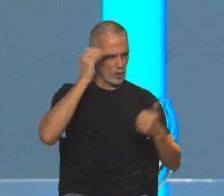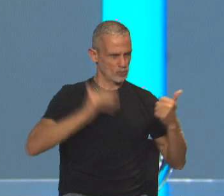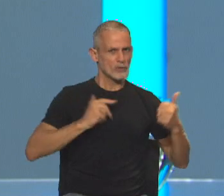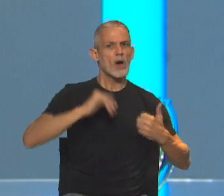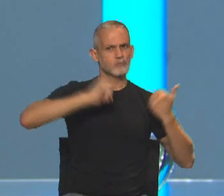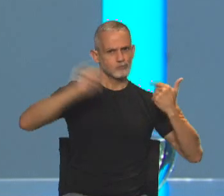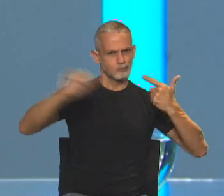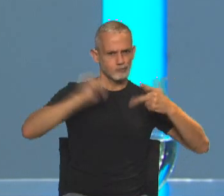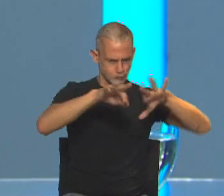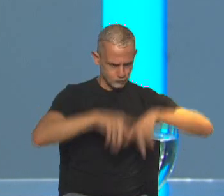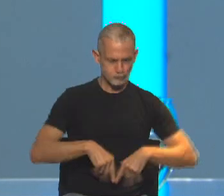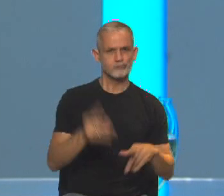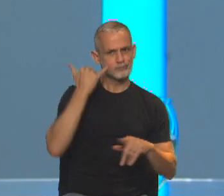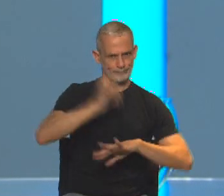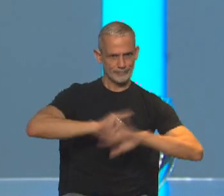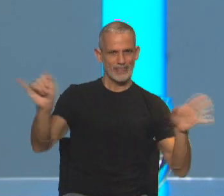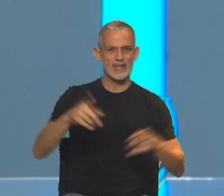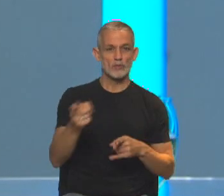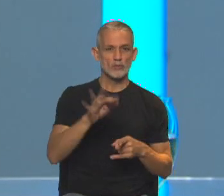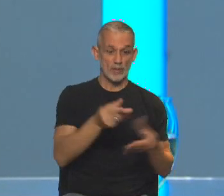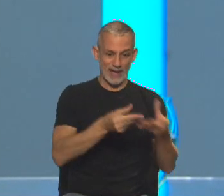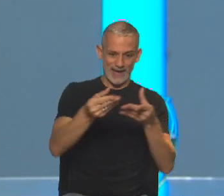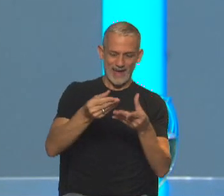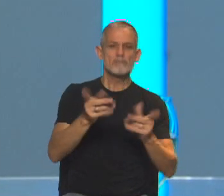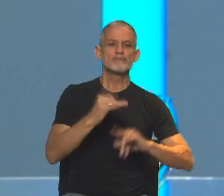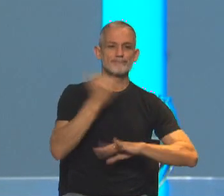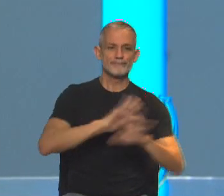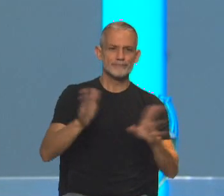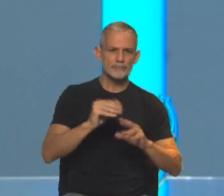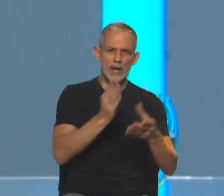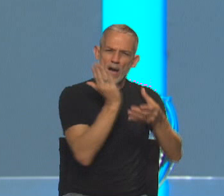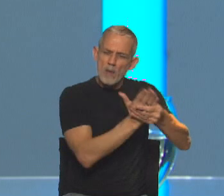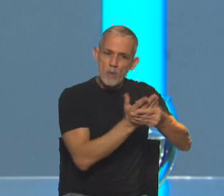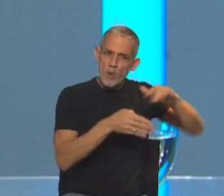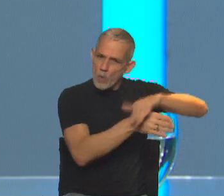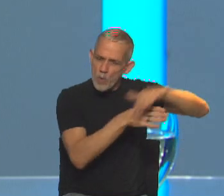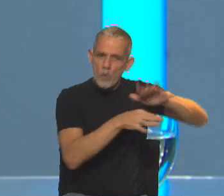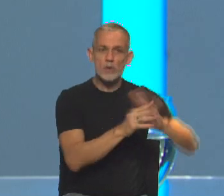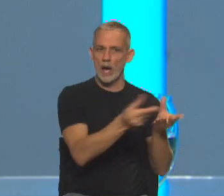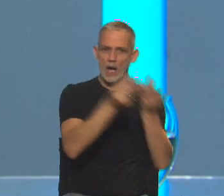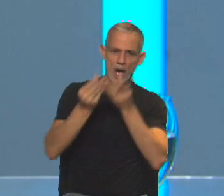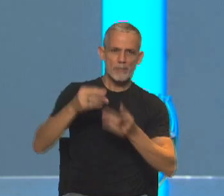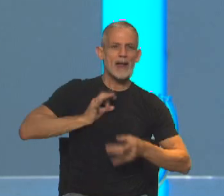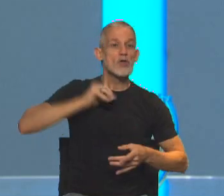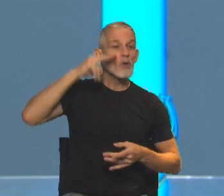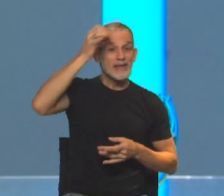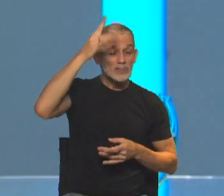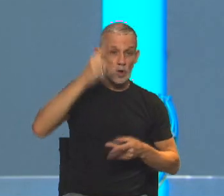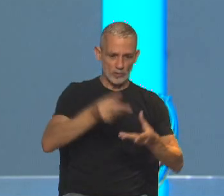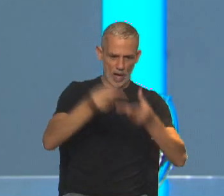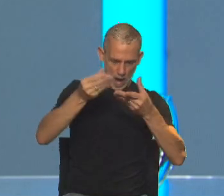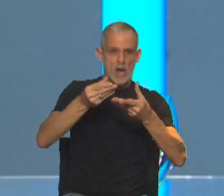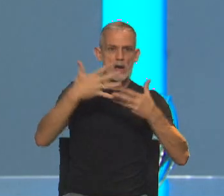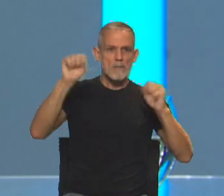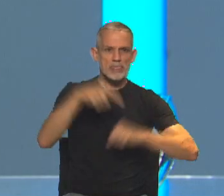y quedó por escrito eso. Y recién eso se pudo acceder una vez que se desclasificaron los archivos sobre Malvinas a partir del 2012. Sabes